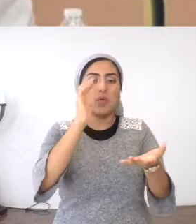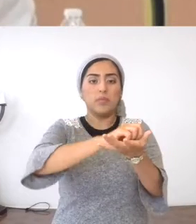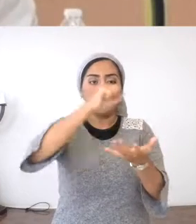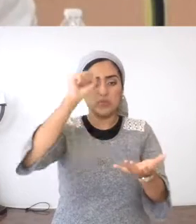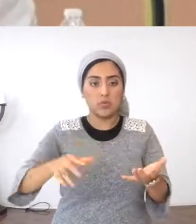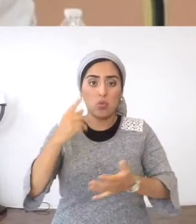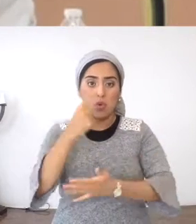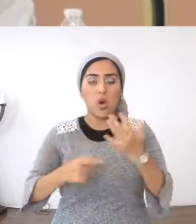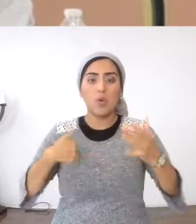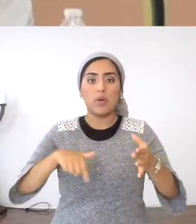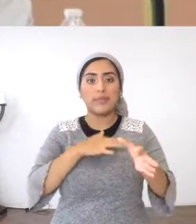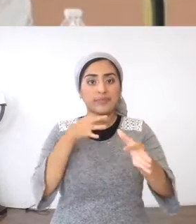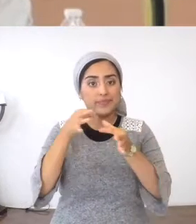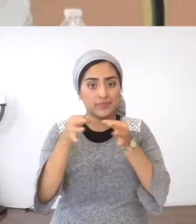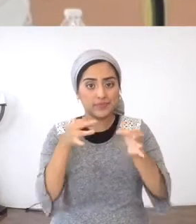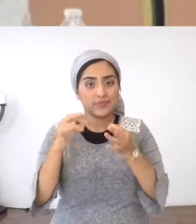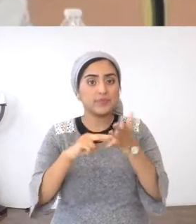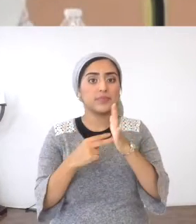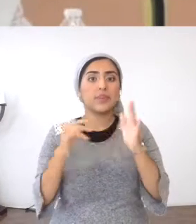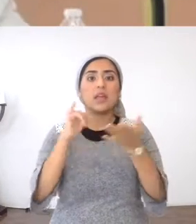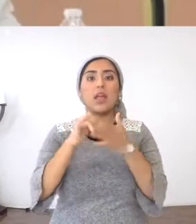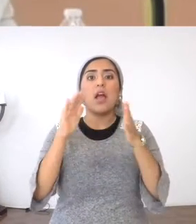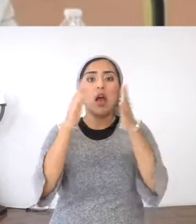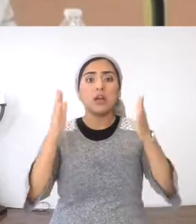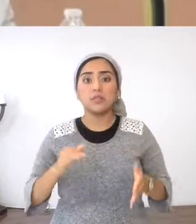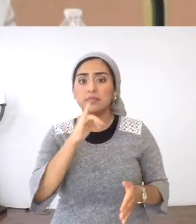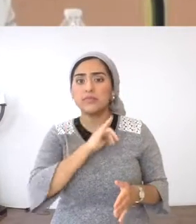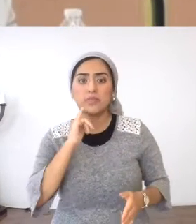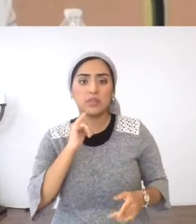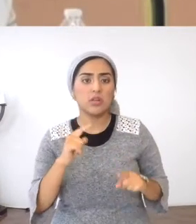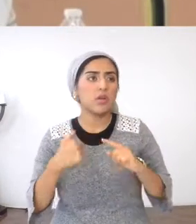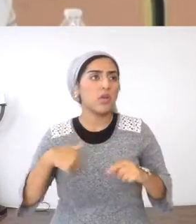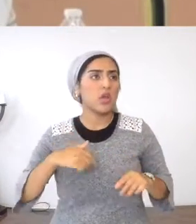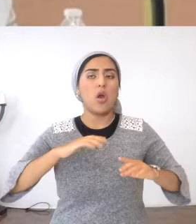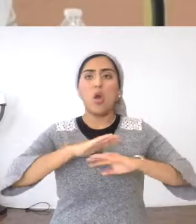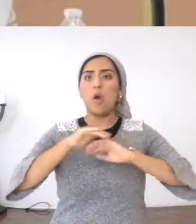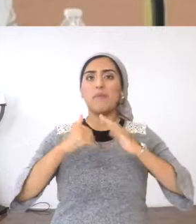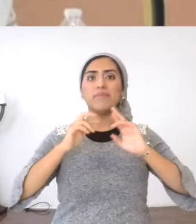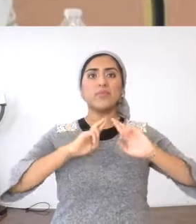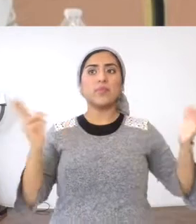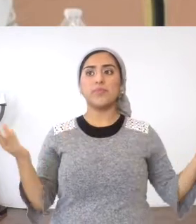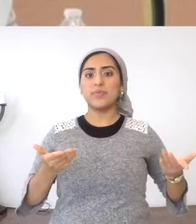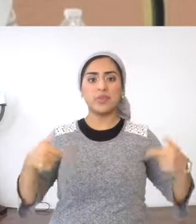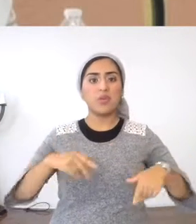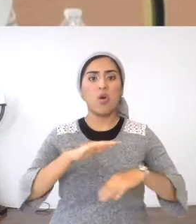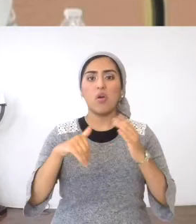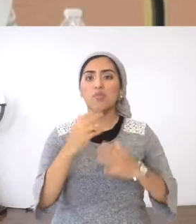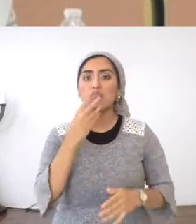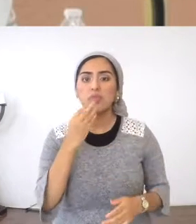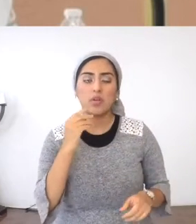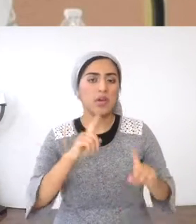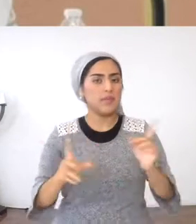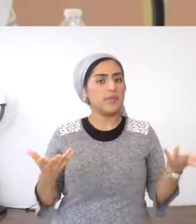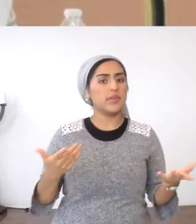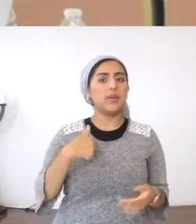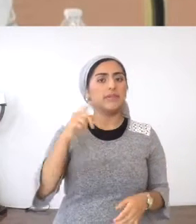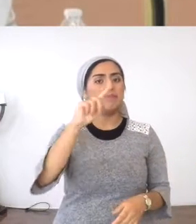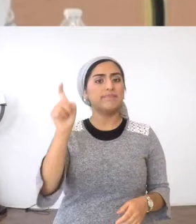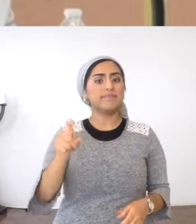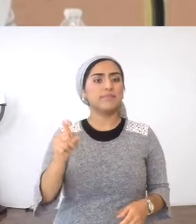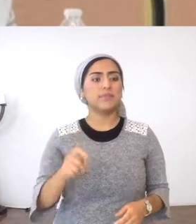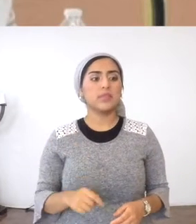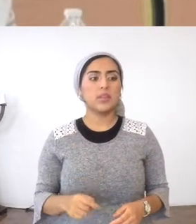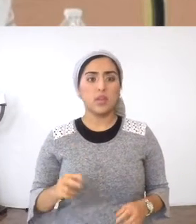abominaciones Entonces lo que Ministrábamos Es que La casa de Judá Dice Ya estamos todos los judíos Pero